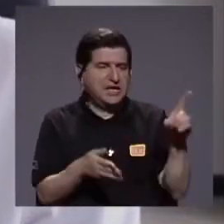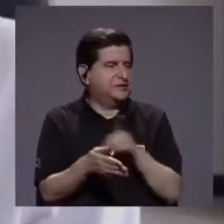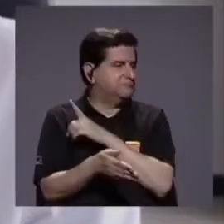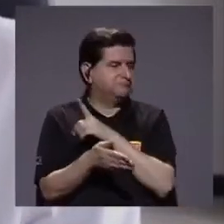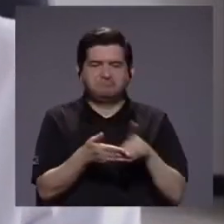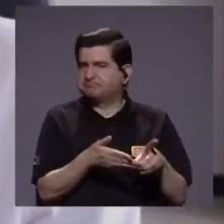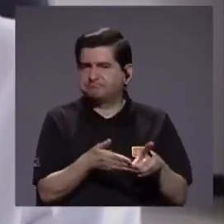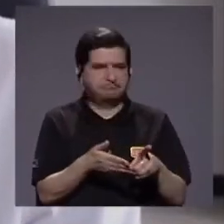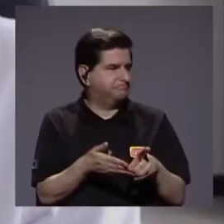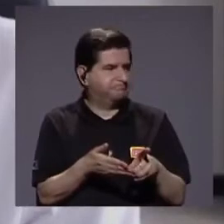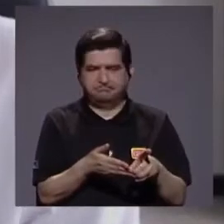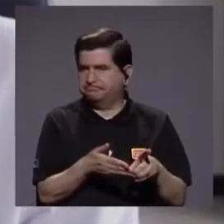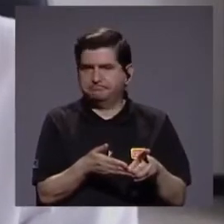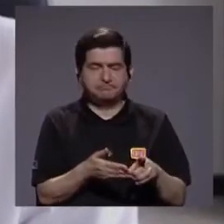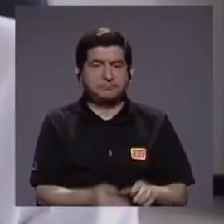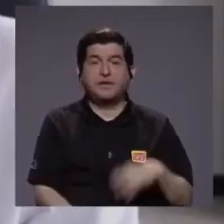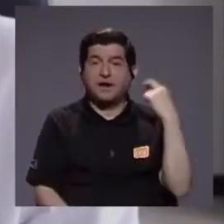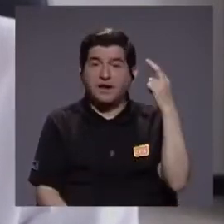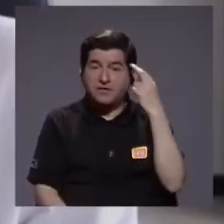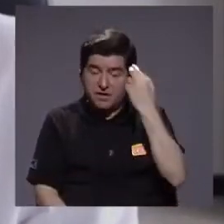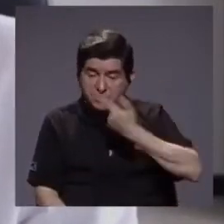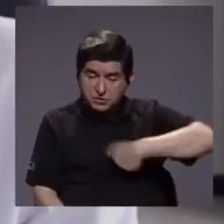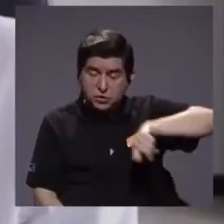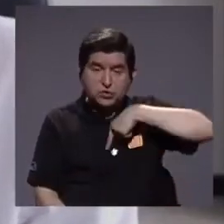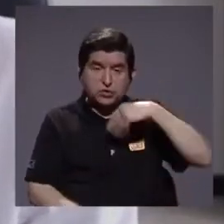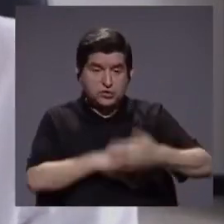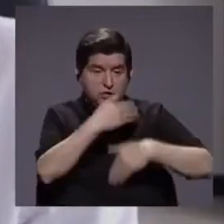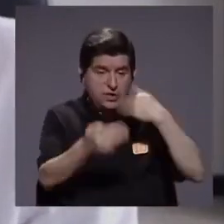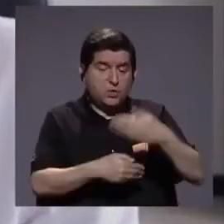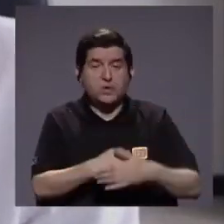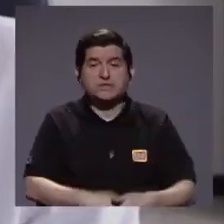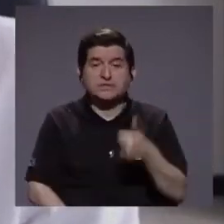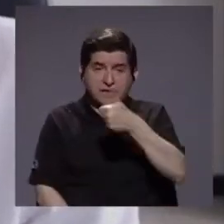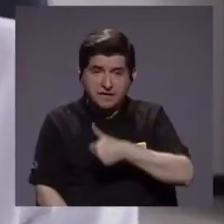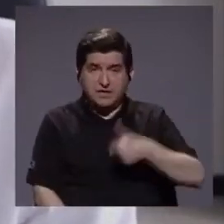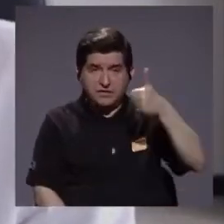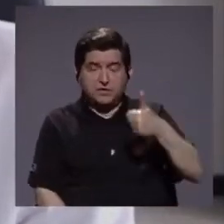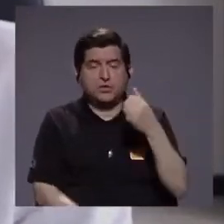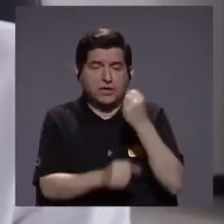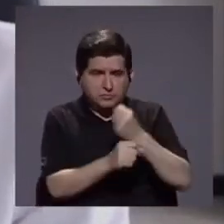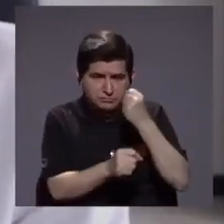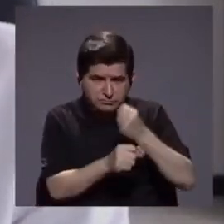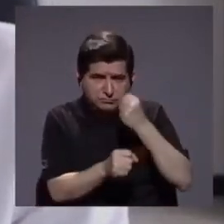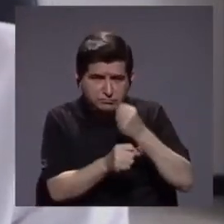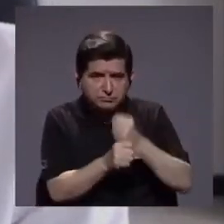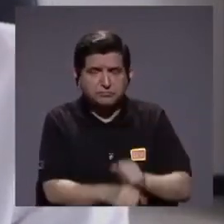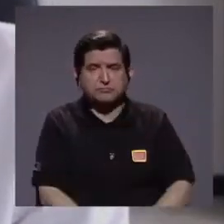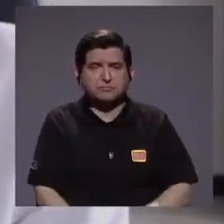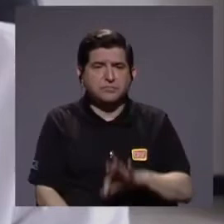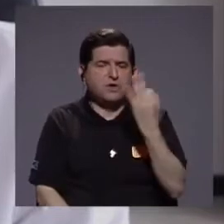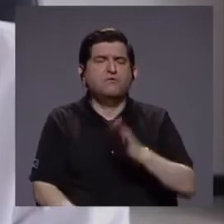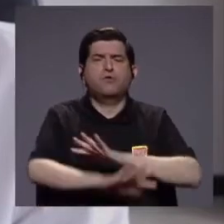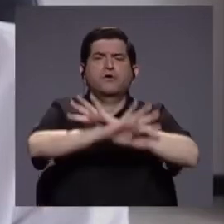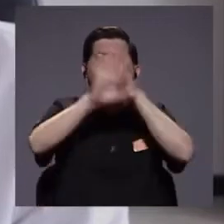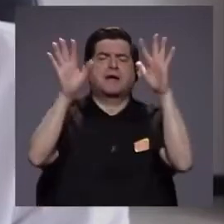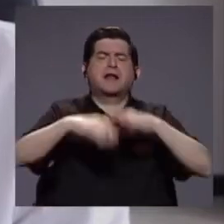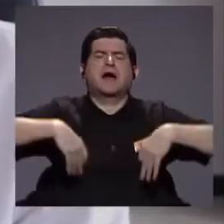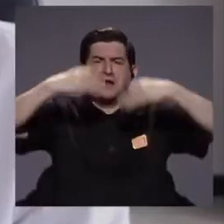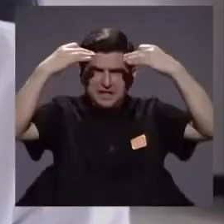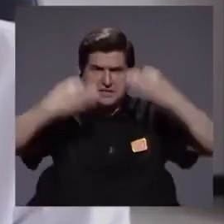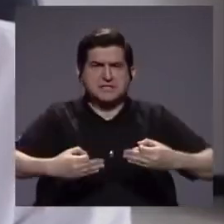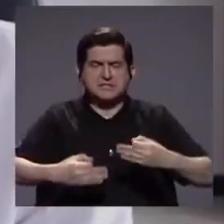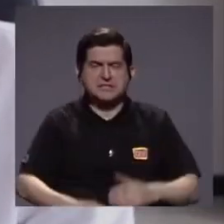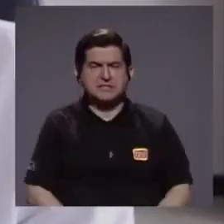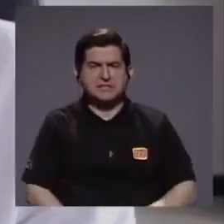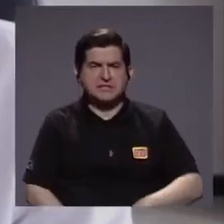discriminación. Por lo tanto, desde nuestra gestión, desde la rectoría, trabajaremos de manera muy clara, muy decidida,